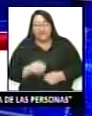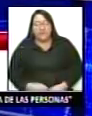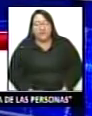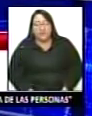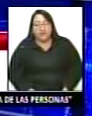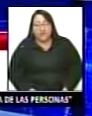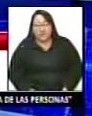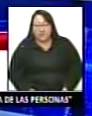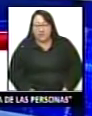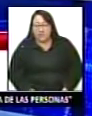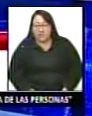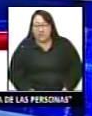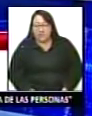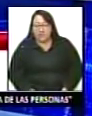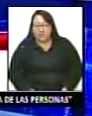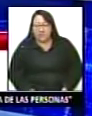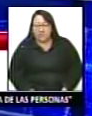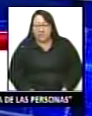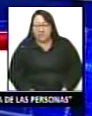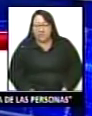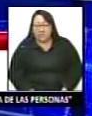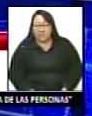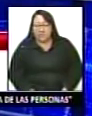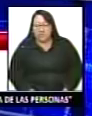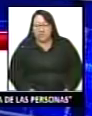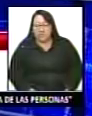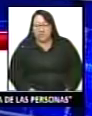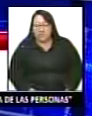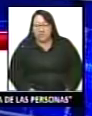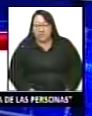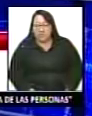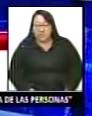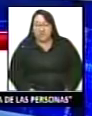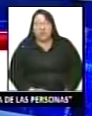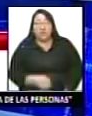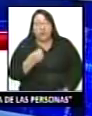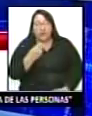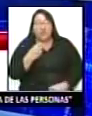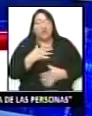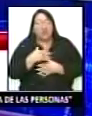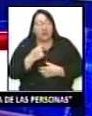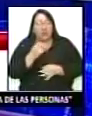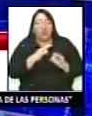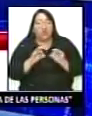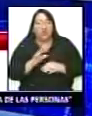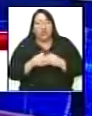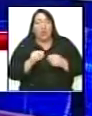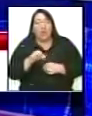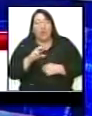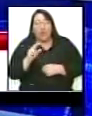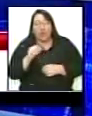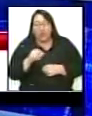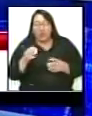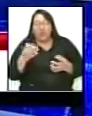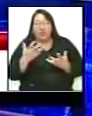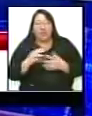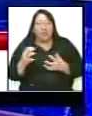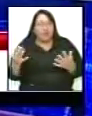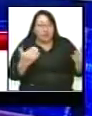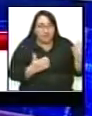lo que ello involucra, lo que hemos mencionado: alimentación saludable, nutrición, producción,